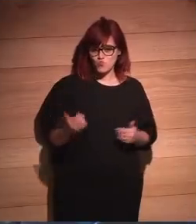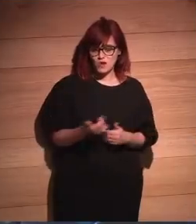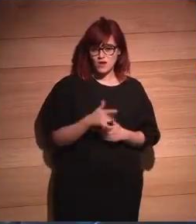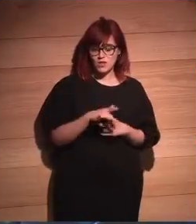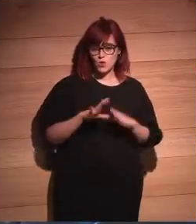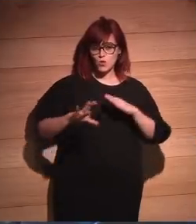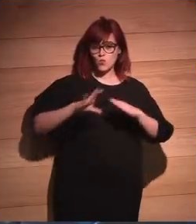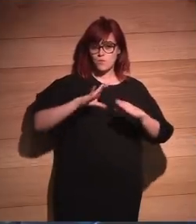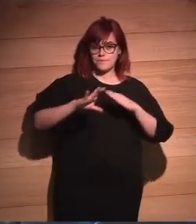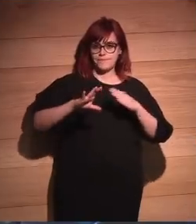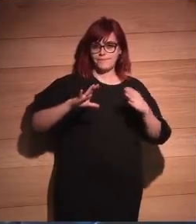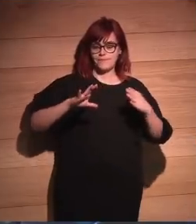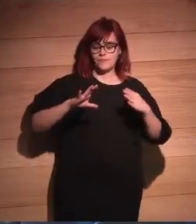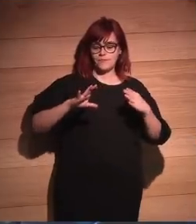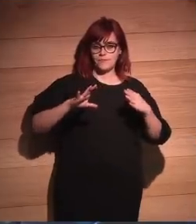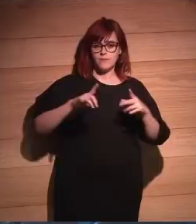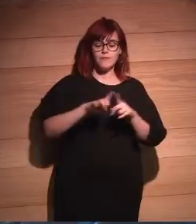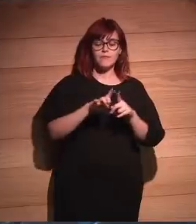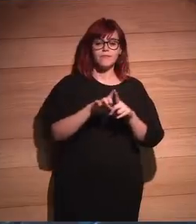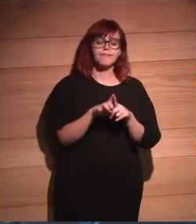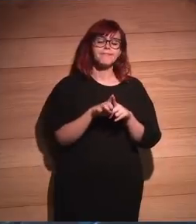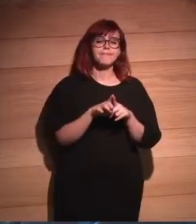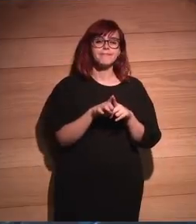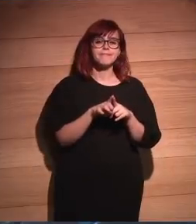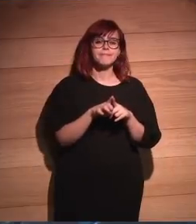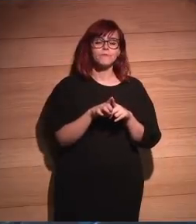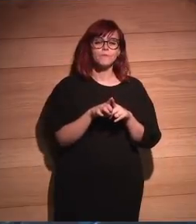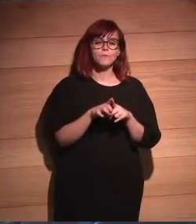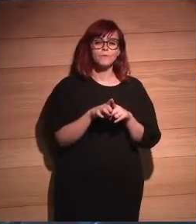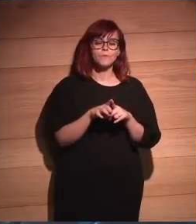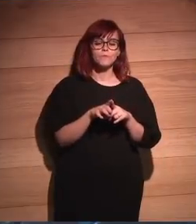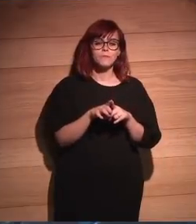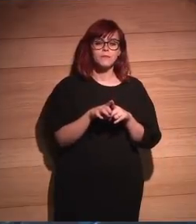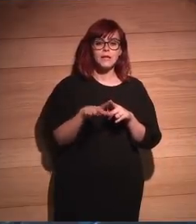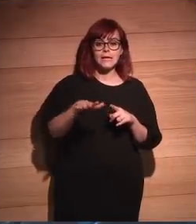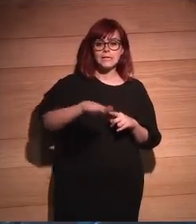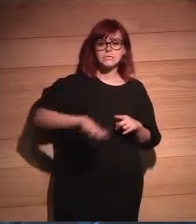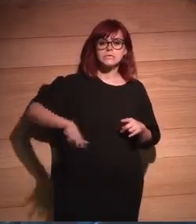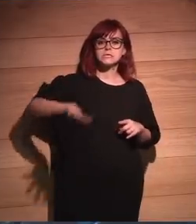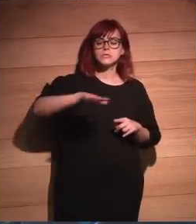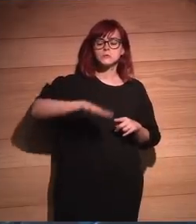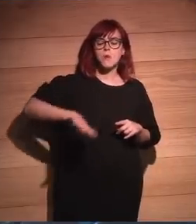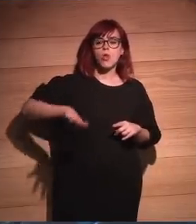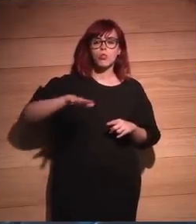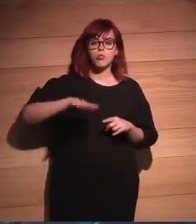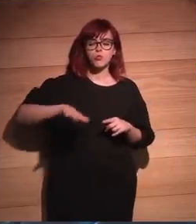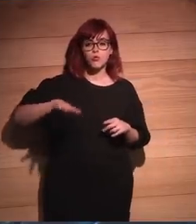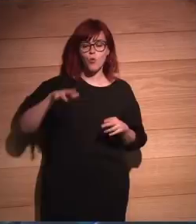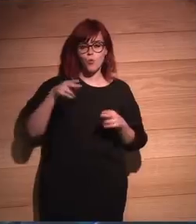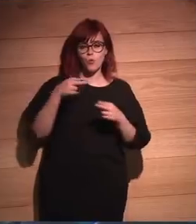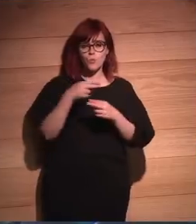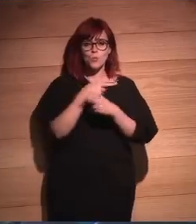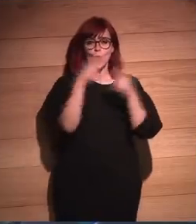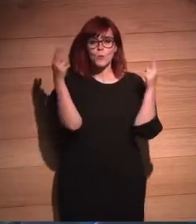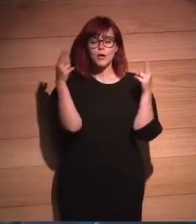de la comunicación. Es decir, que, digamos, ya no hay un espacio público que esté gobernado por eso a lo que